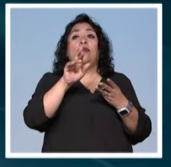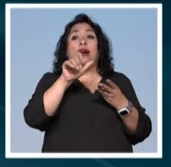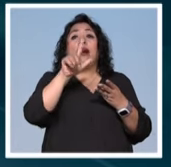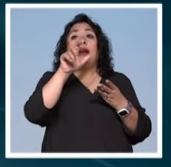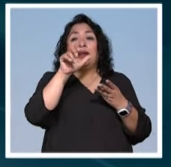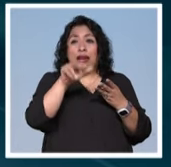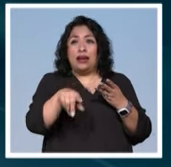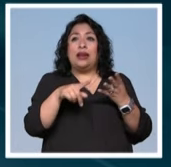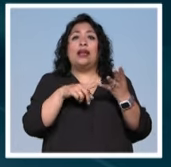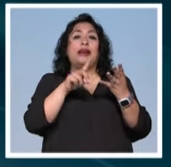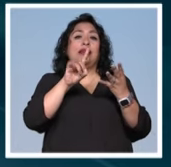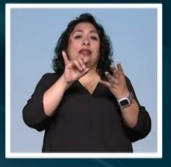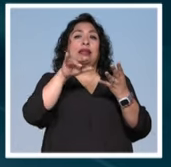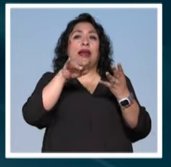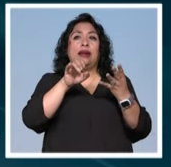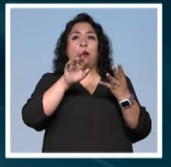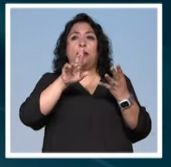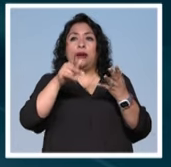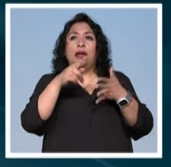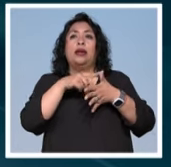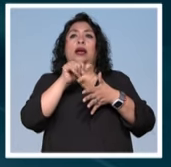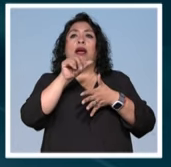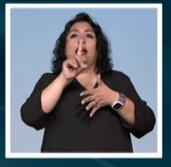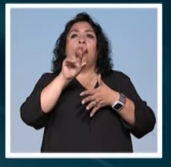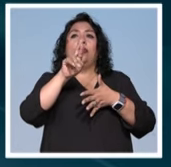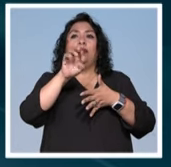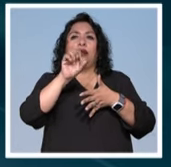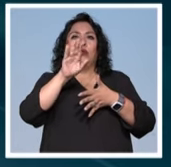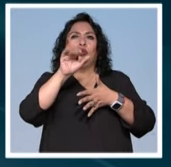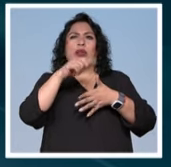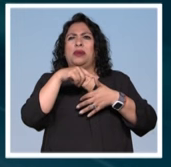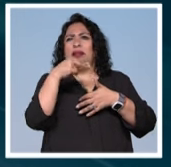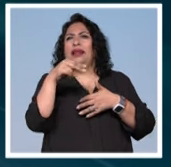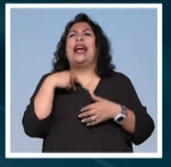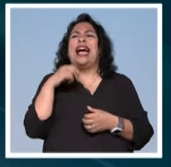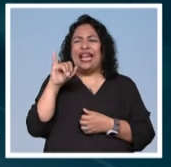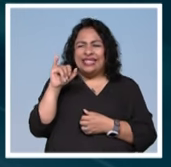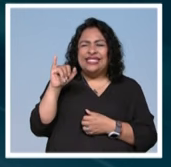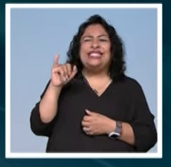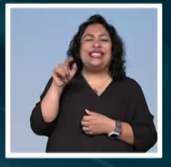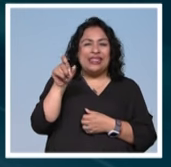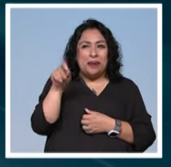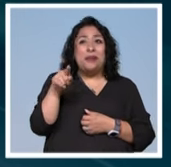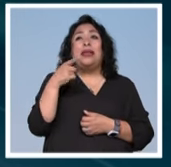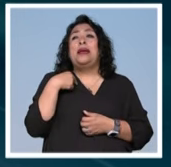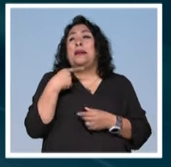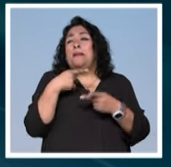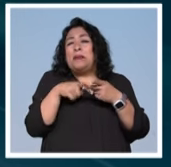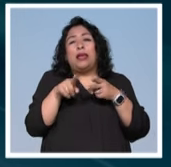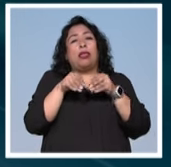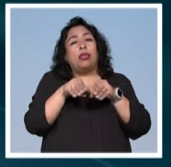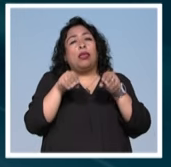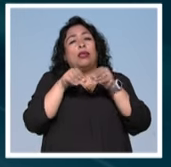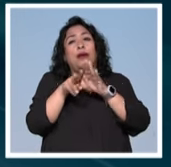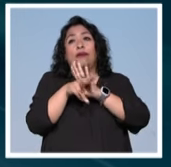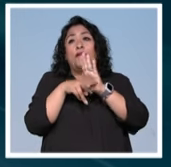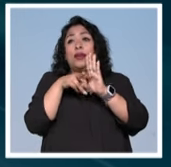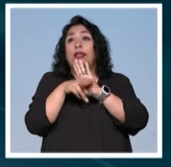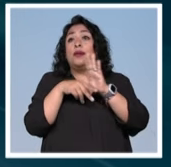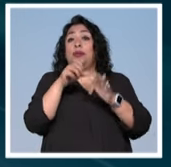entrevistado bracho Andrés Bustamante ponchito en fin también entre los primeros materiales